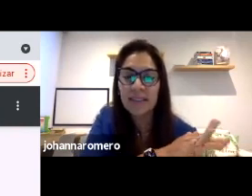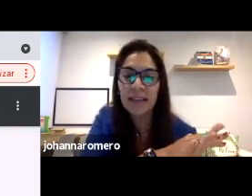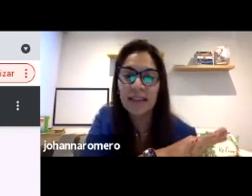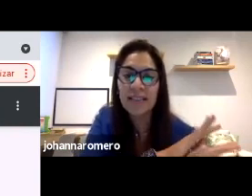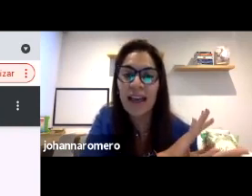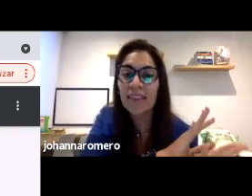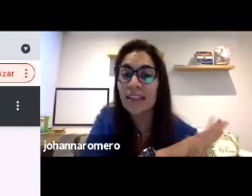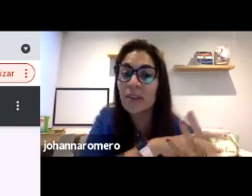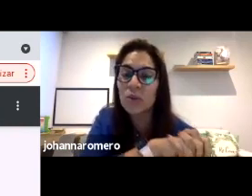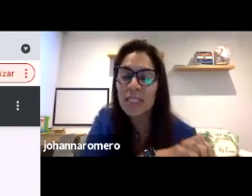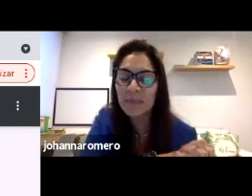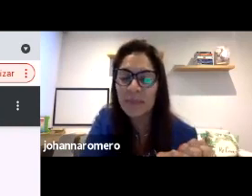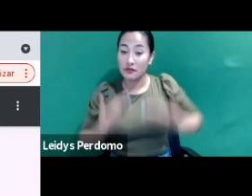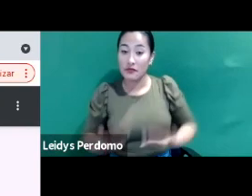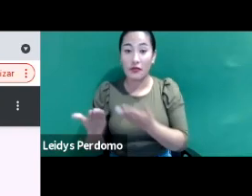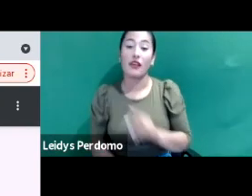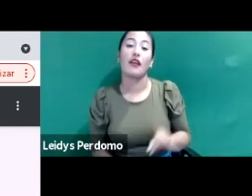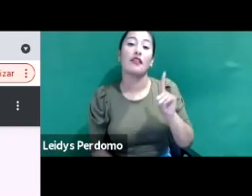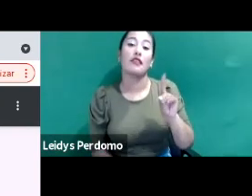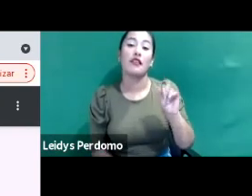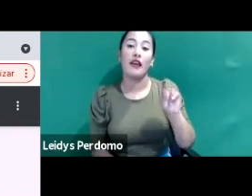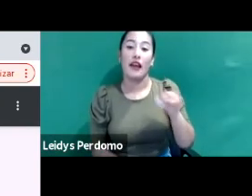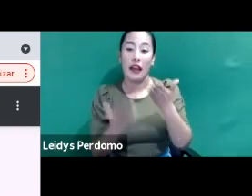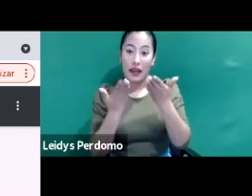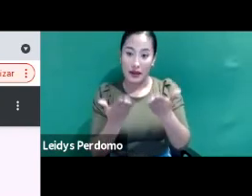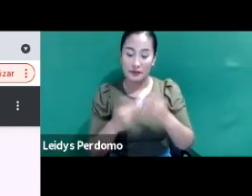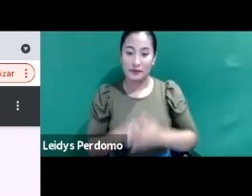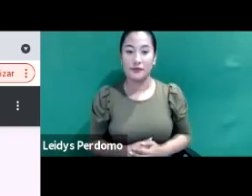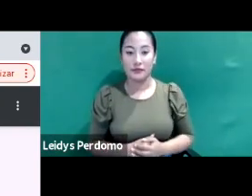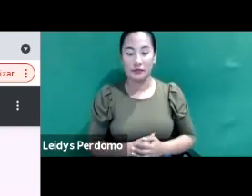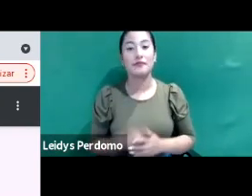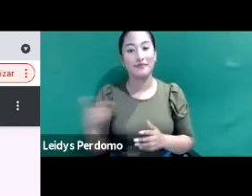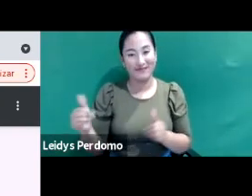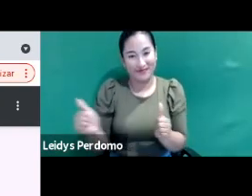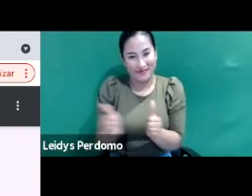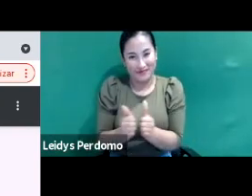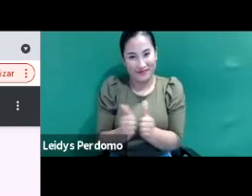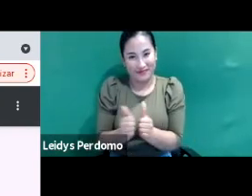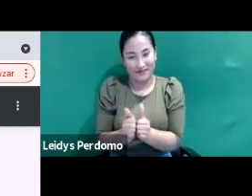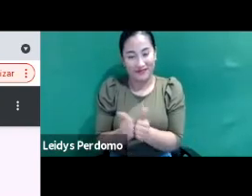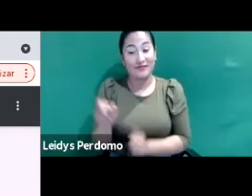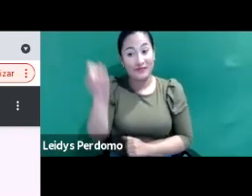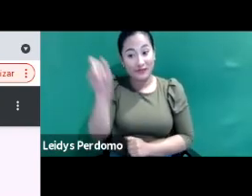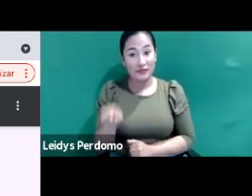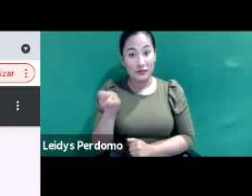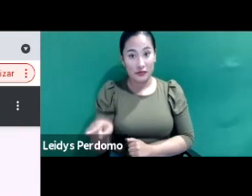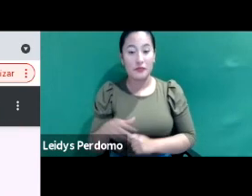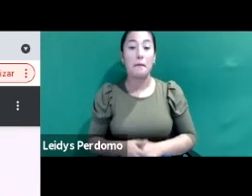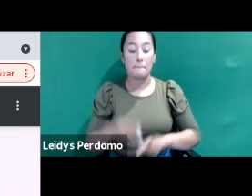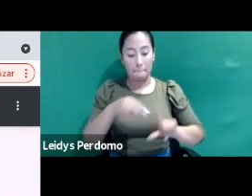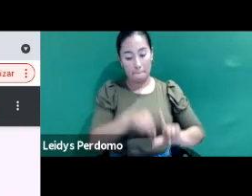quiero presentarles a Diana Bedoya. Diana Bedoya es la persona que va a estar conmigo. Ella es magíster